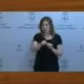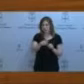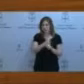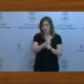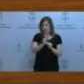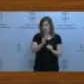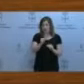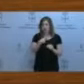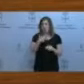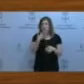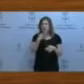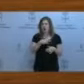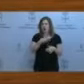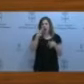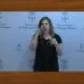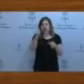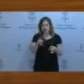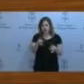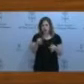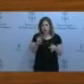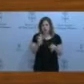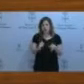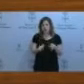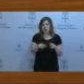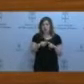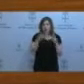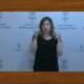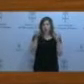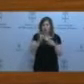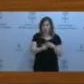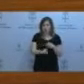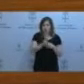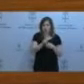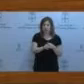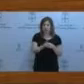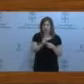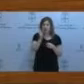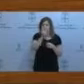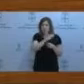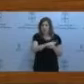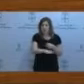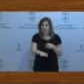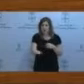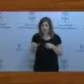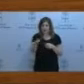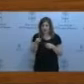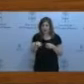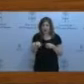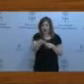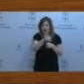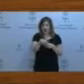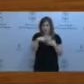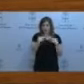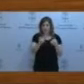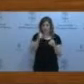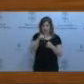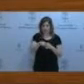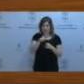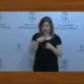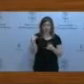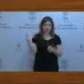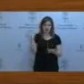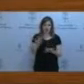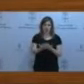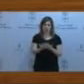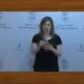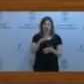puedo asegurar que el estado de los hospitales y la atención primaria, pediatría de las áreas sanitarias que hemos traído aquí hasta ahora, a